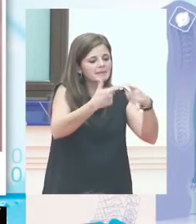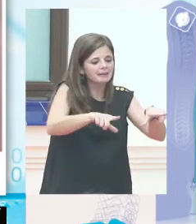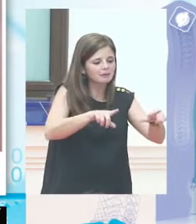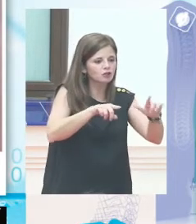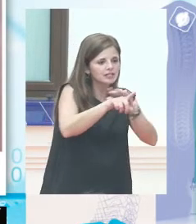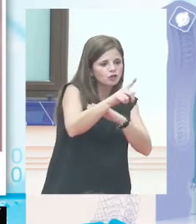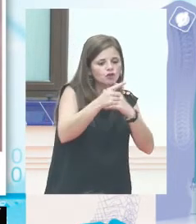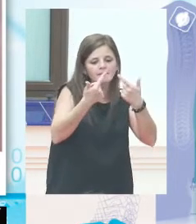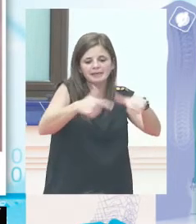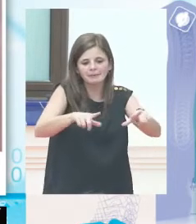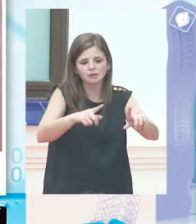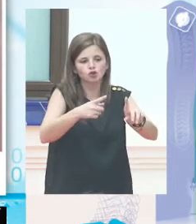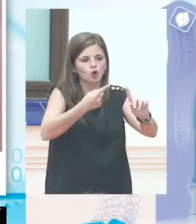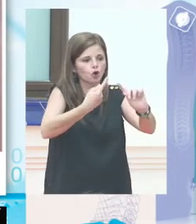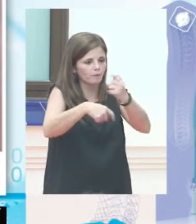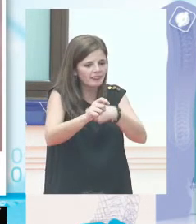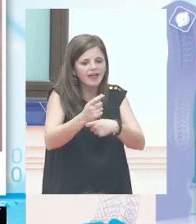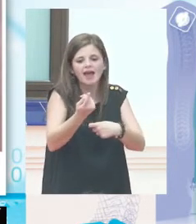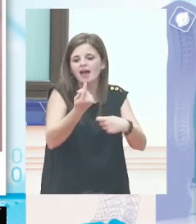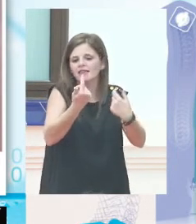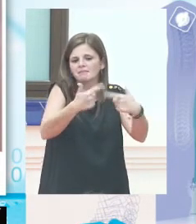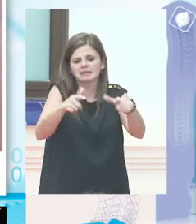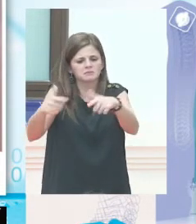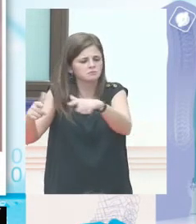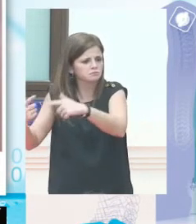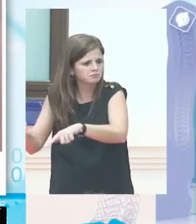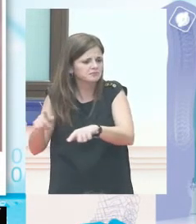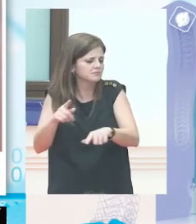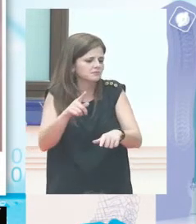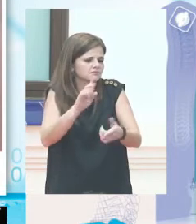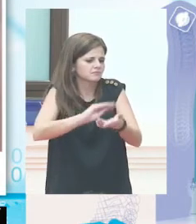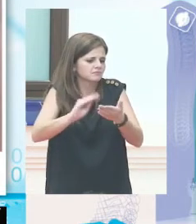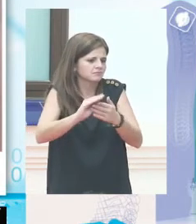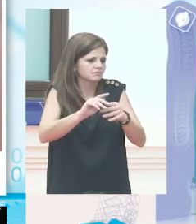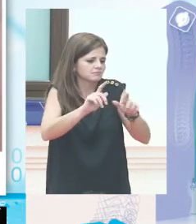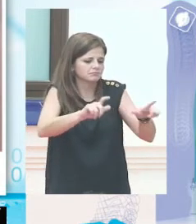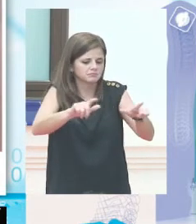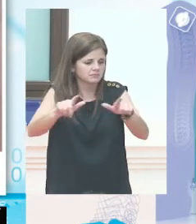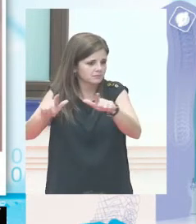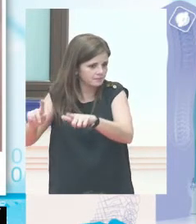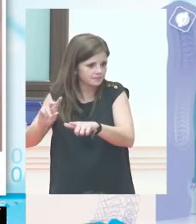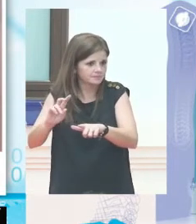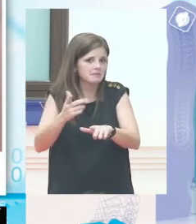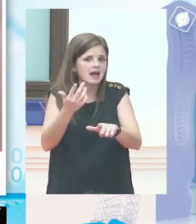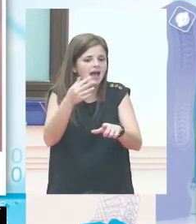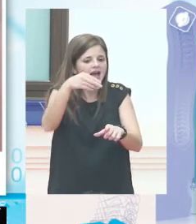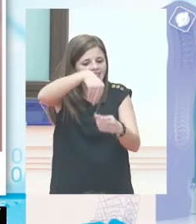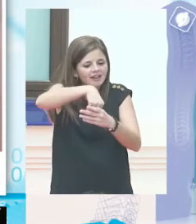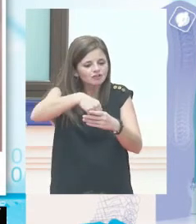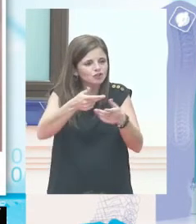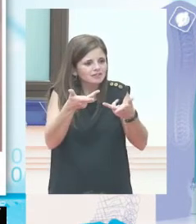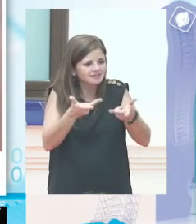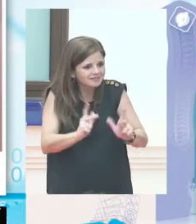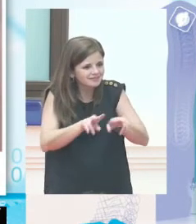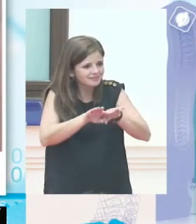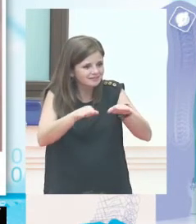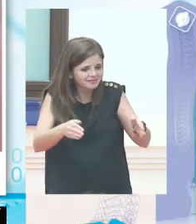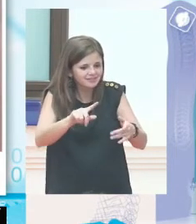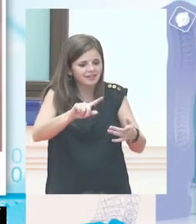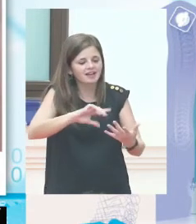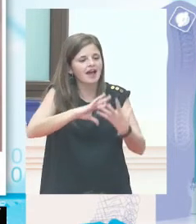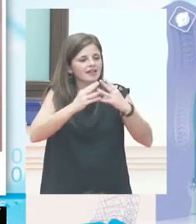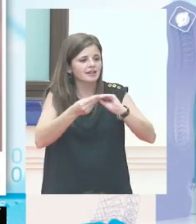de comercial y diferentes puestos que se sitúan dentro de esos departamentos, puestos especialmente habilitados para